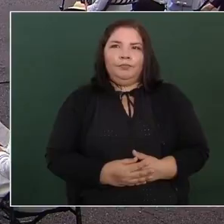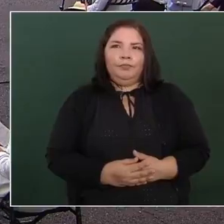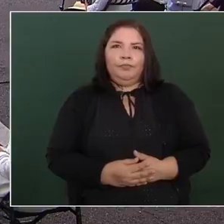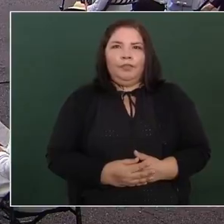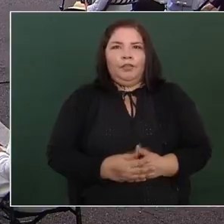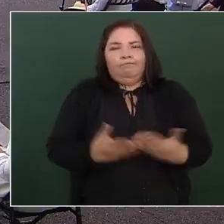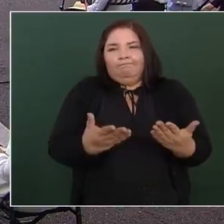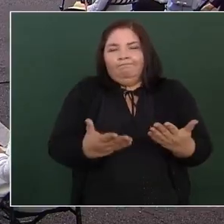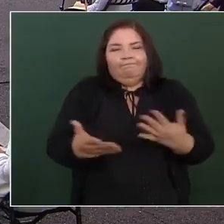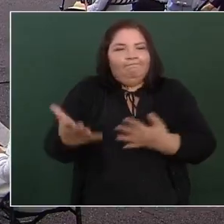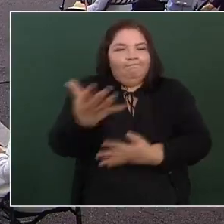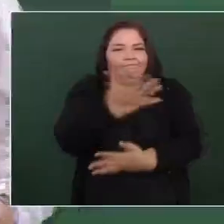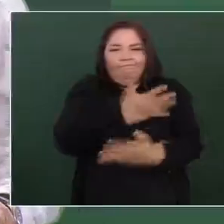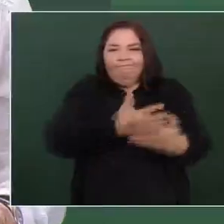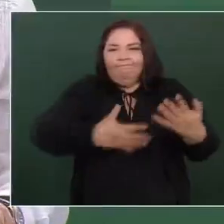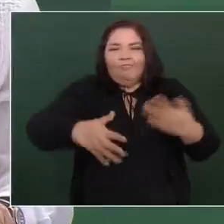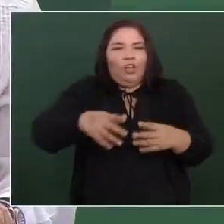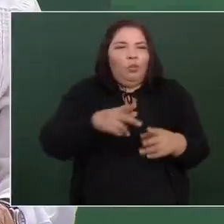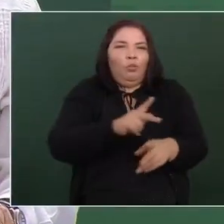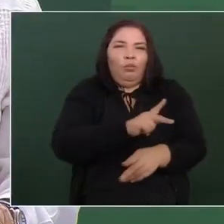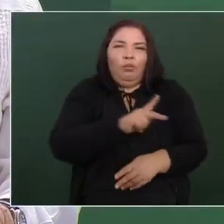Hay de todo, ¿no?